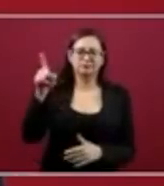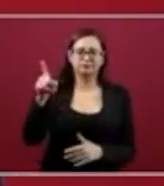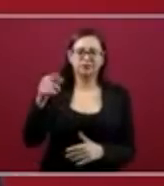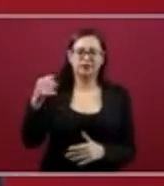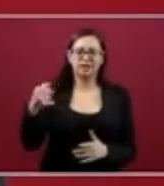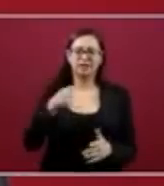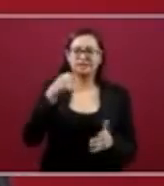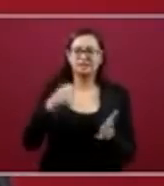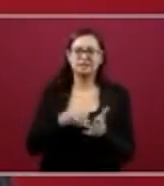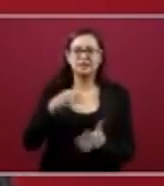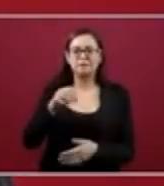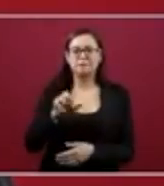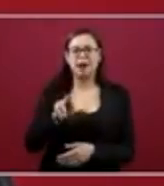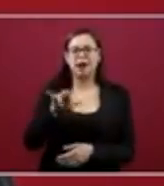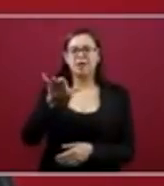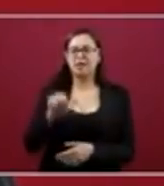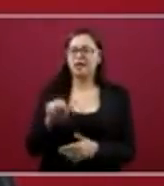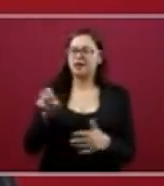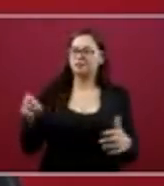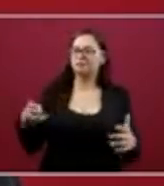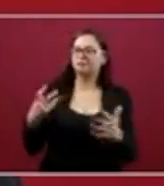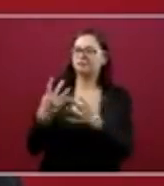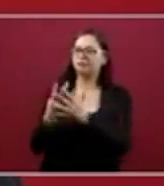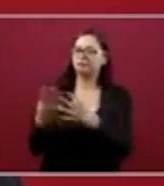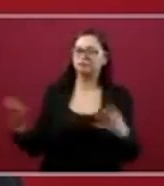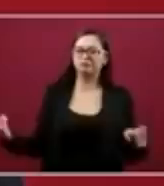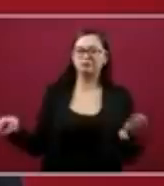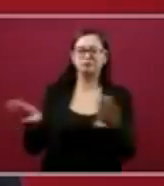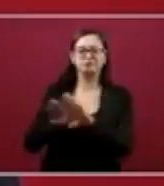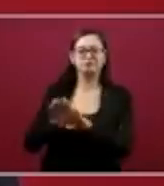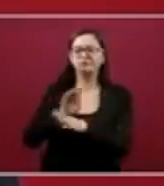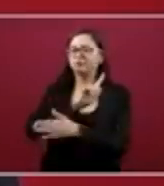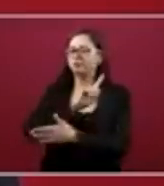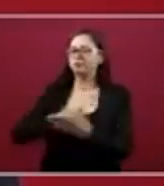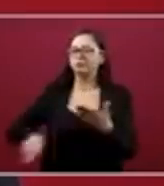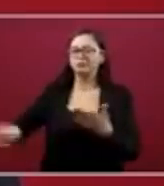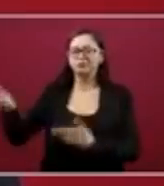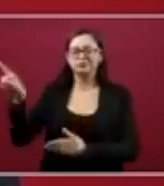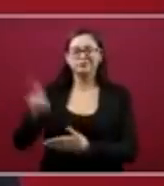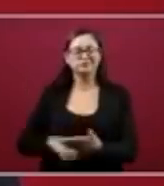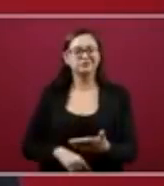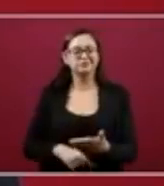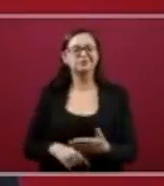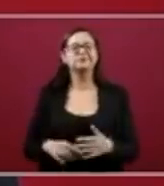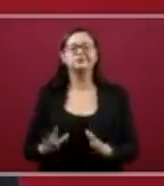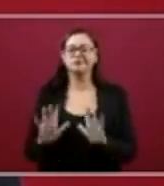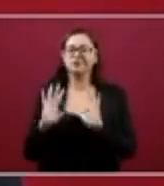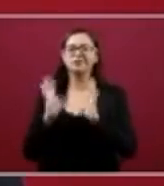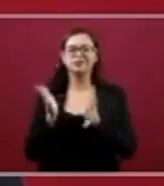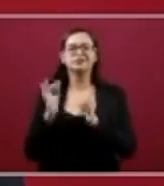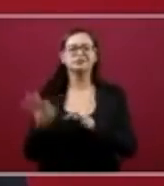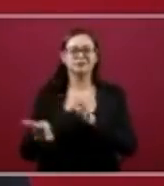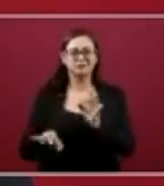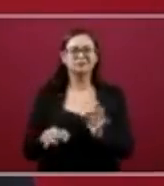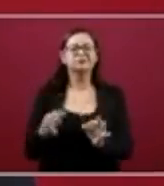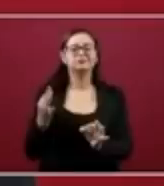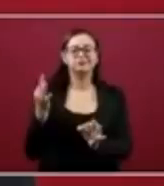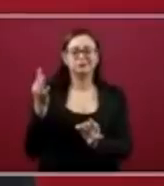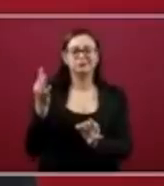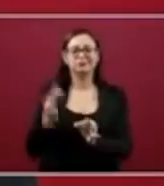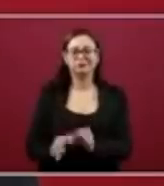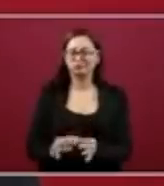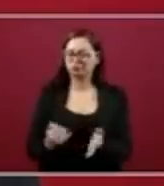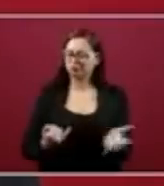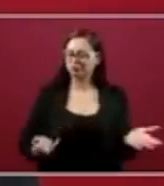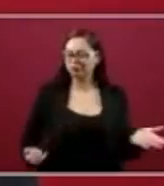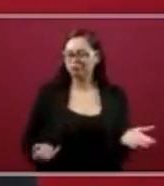de las Islas Marías. Ya se cumplió con el